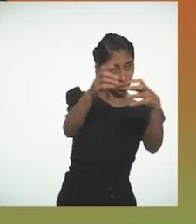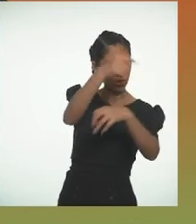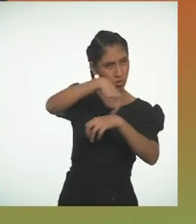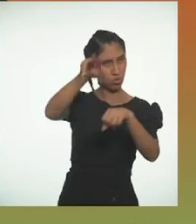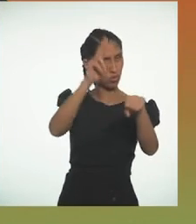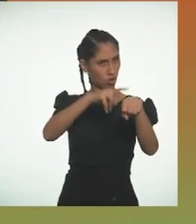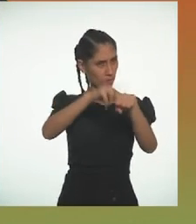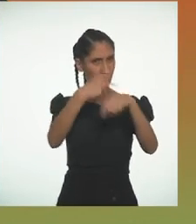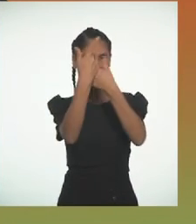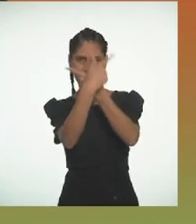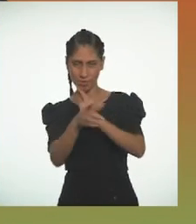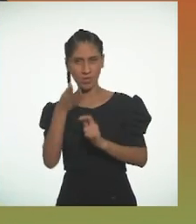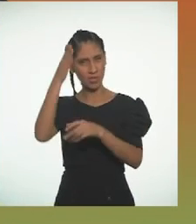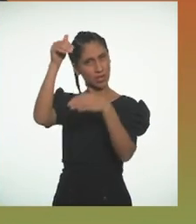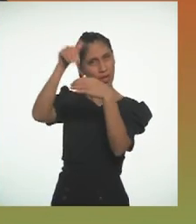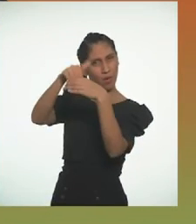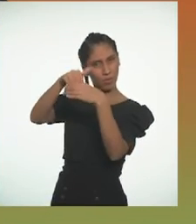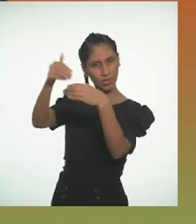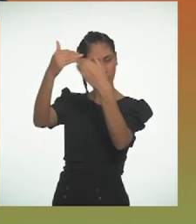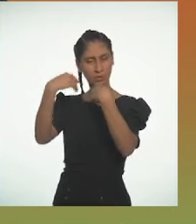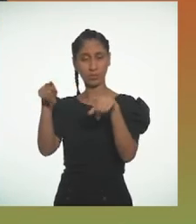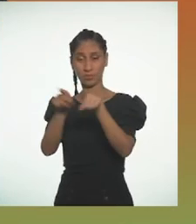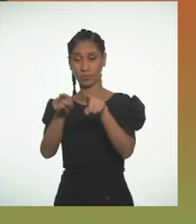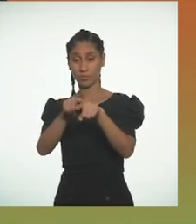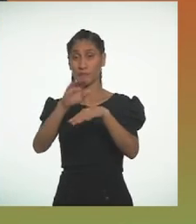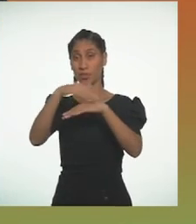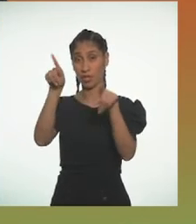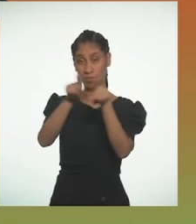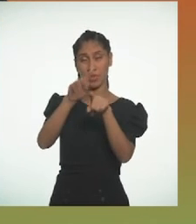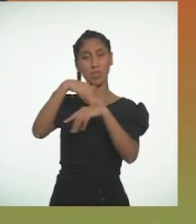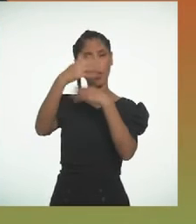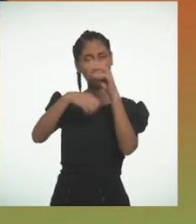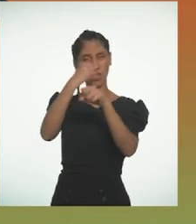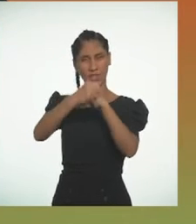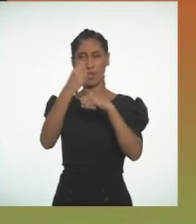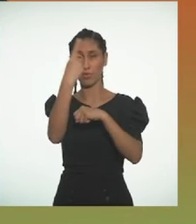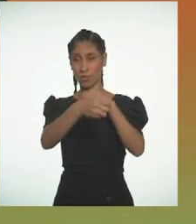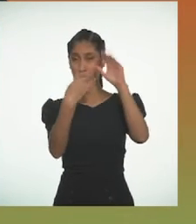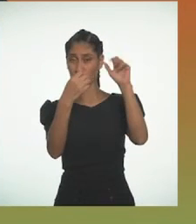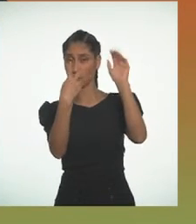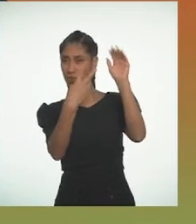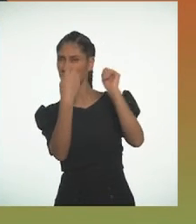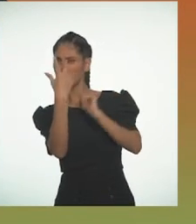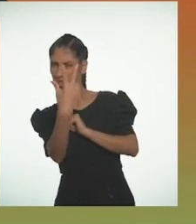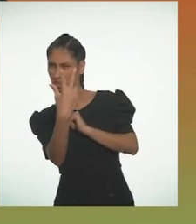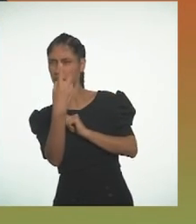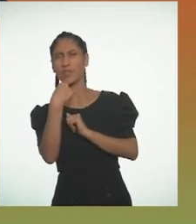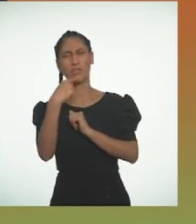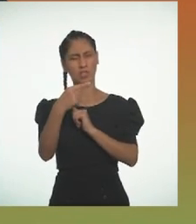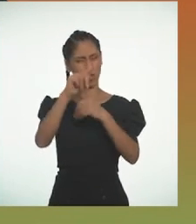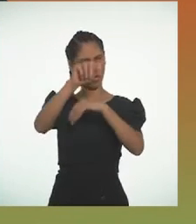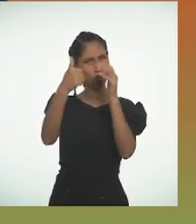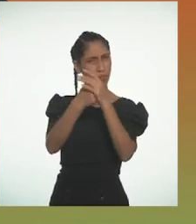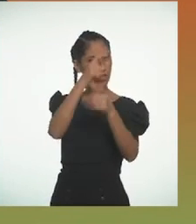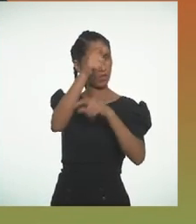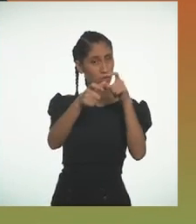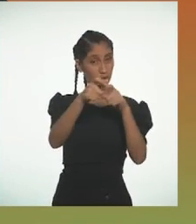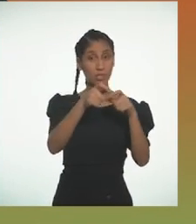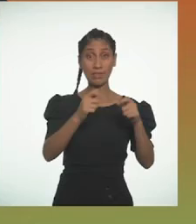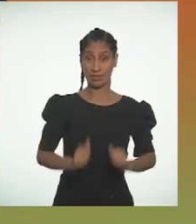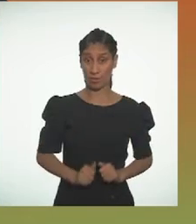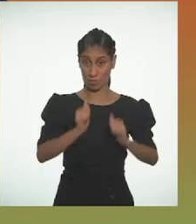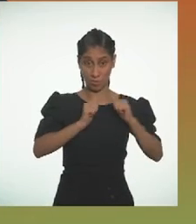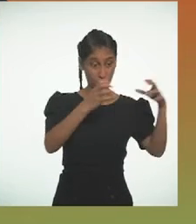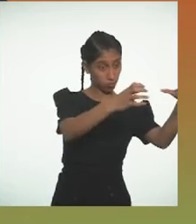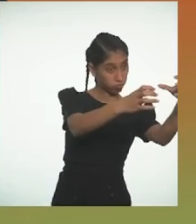1993 se ratifica el compromiso del Estado para garantizar los derechos de los pueblos